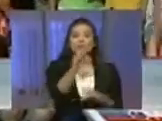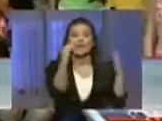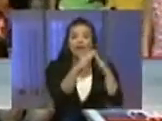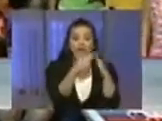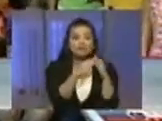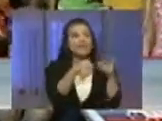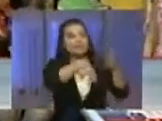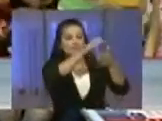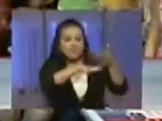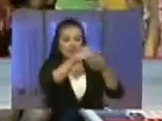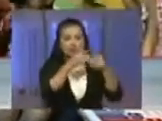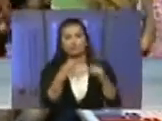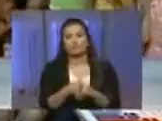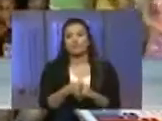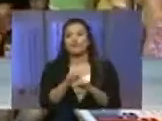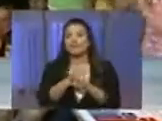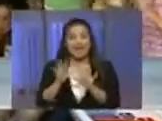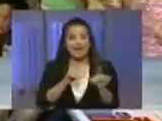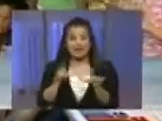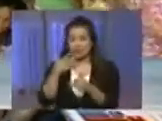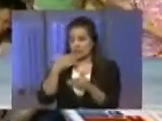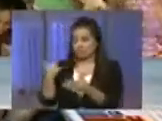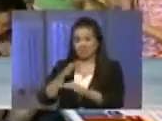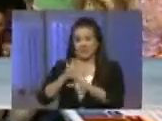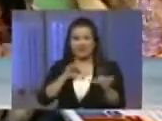culminadas y para culminar